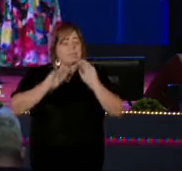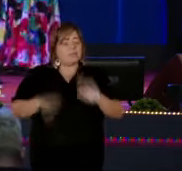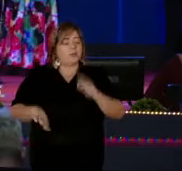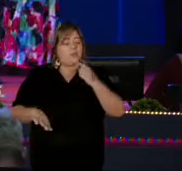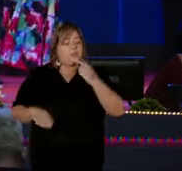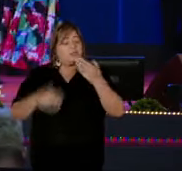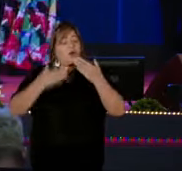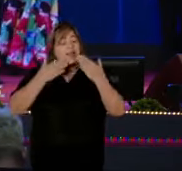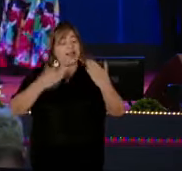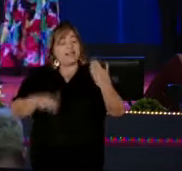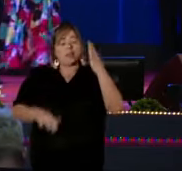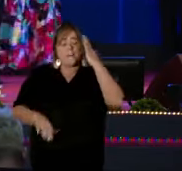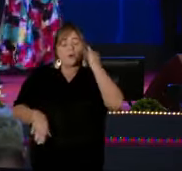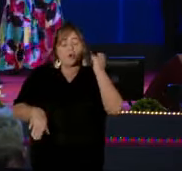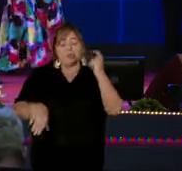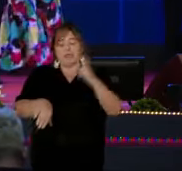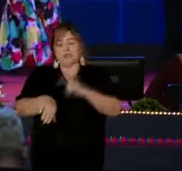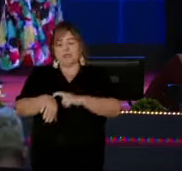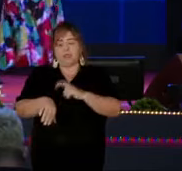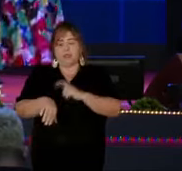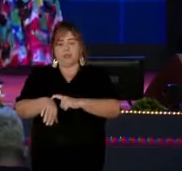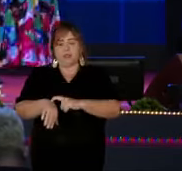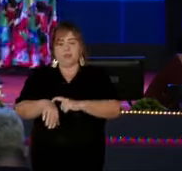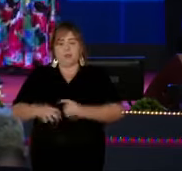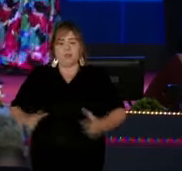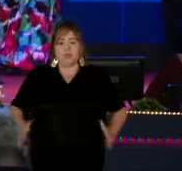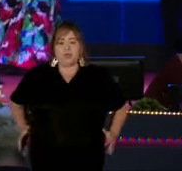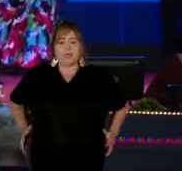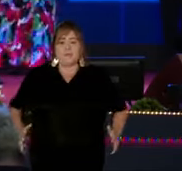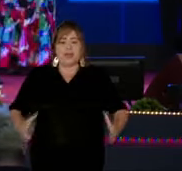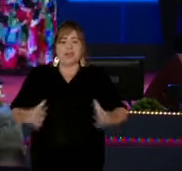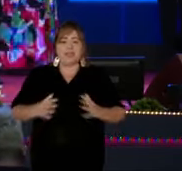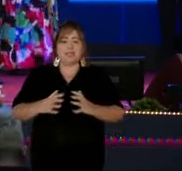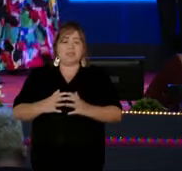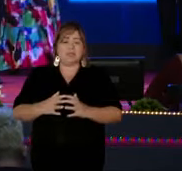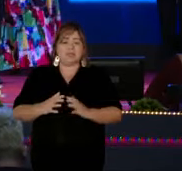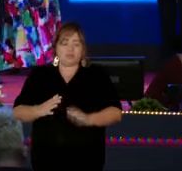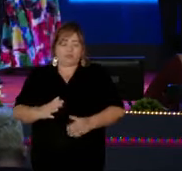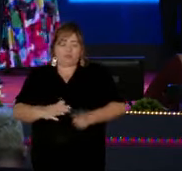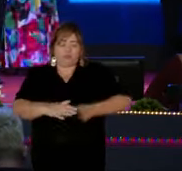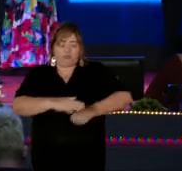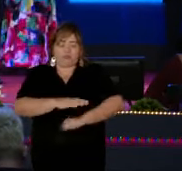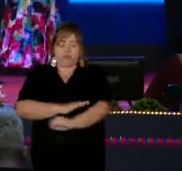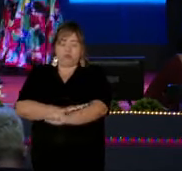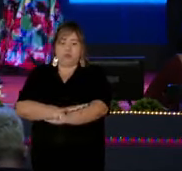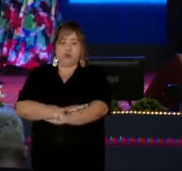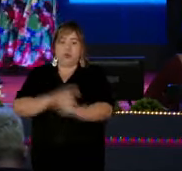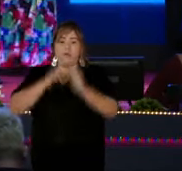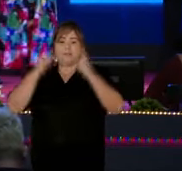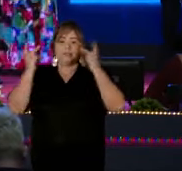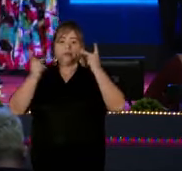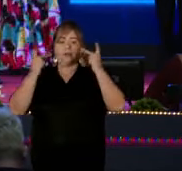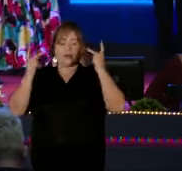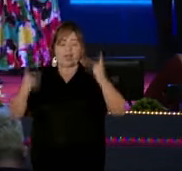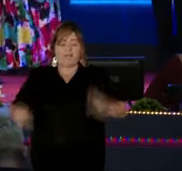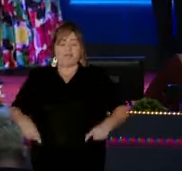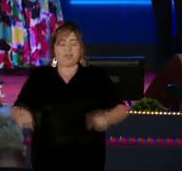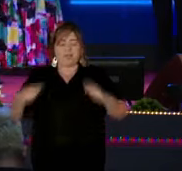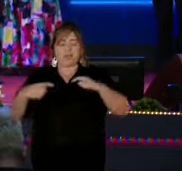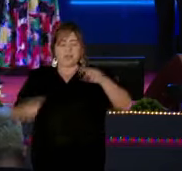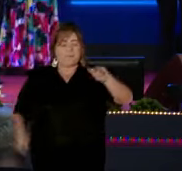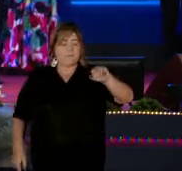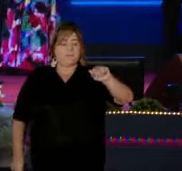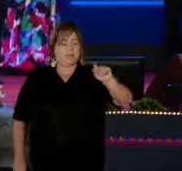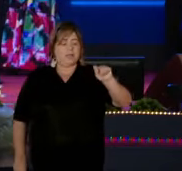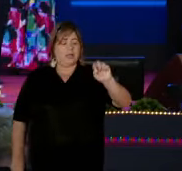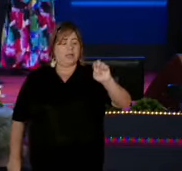este tiempo, por este embarazo, por este alumbramiento victorioso, por la vida de Matthew, del apóstol